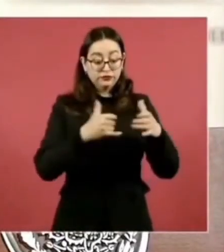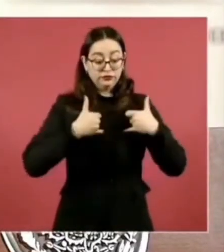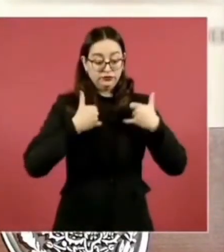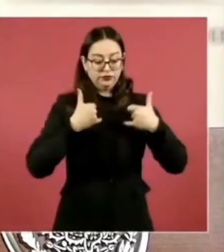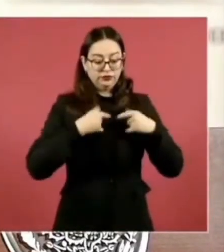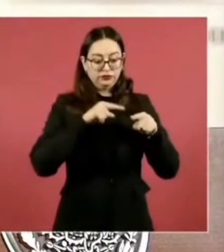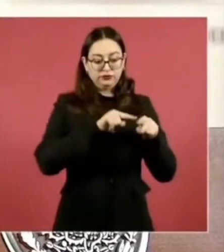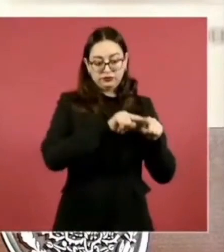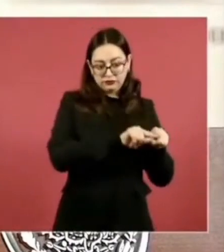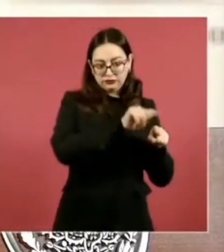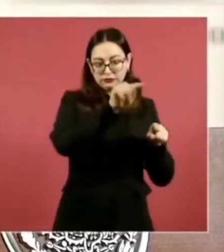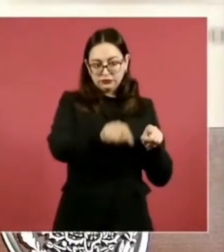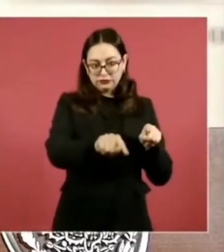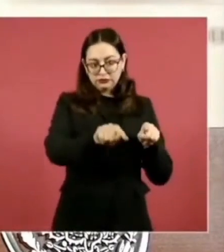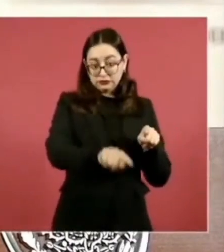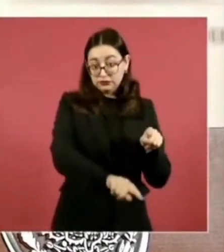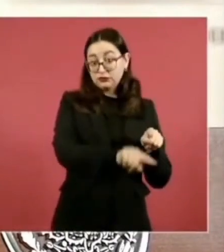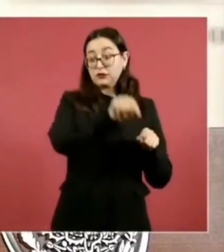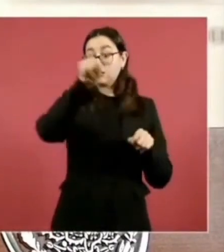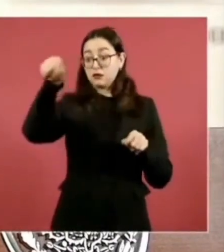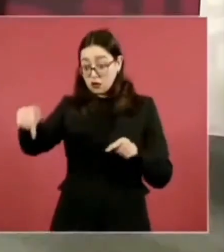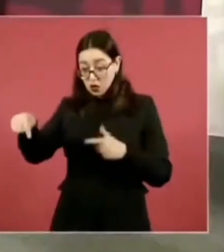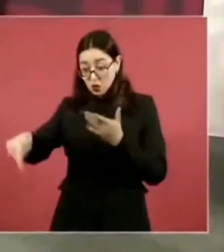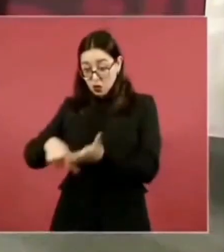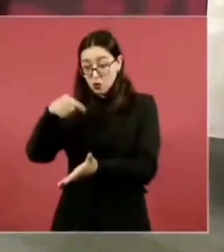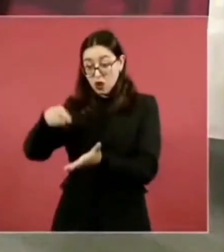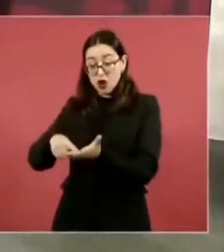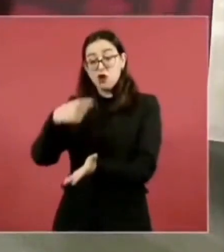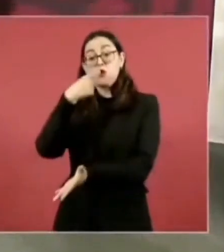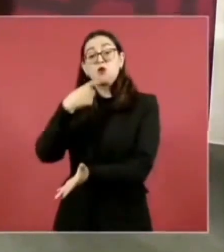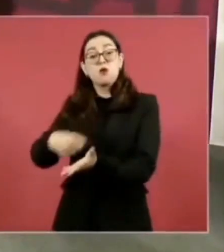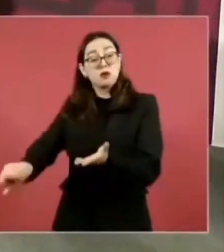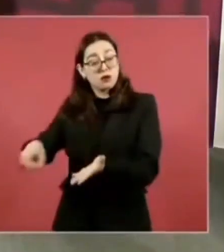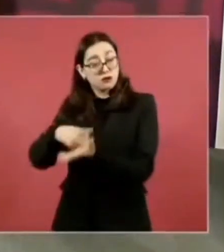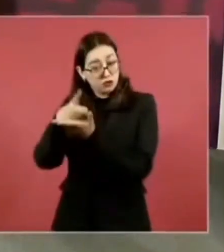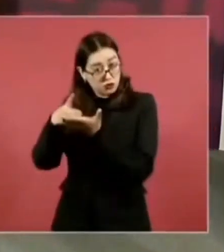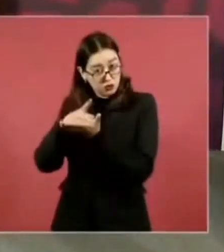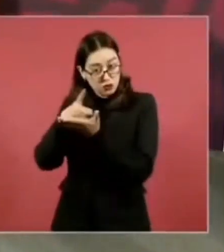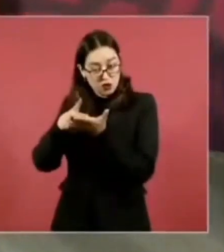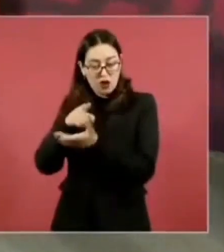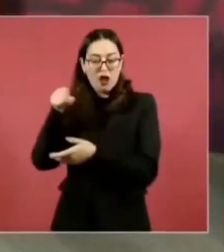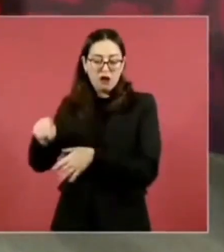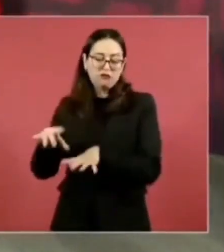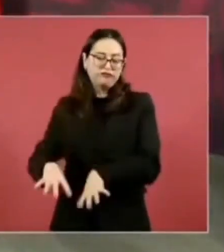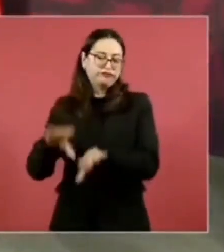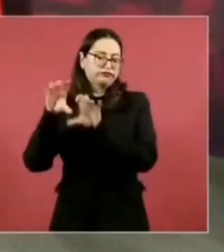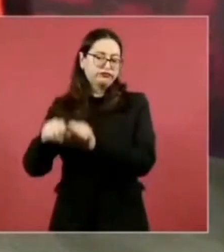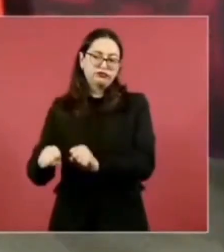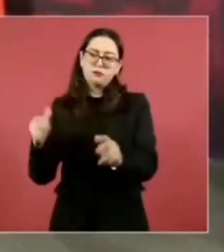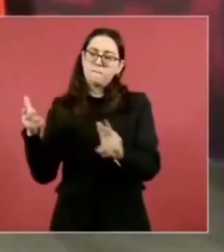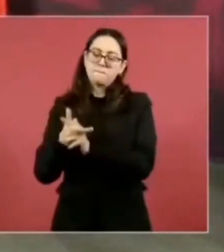supuestamente para la adquisición de droga, y ahí los asesinaron.